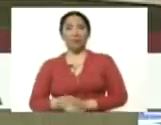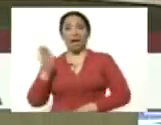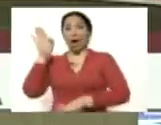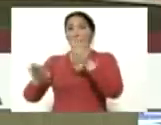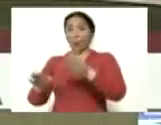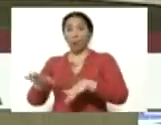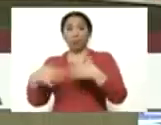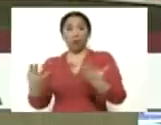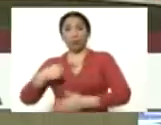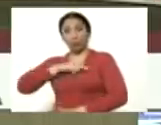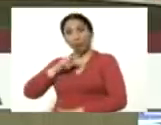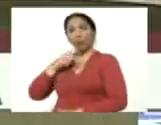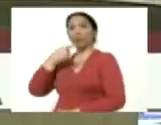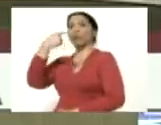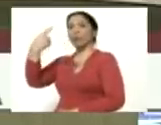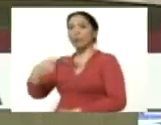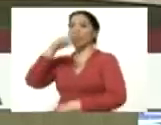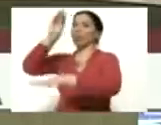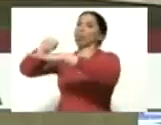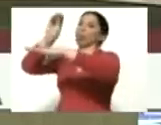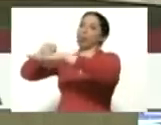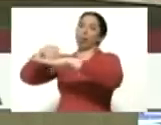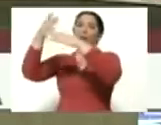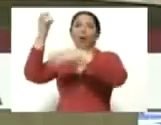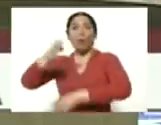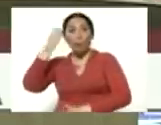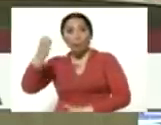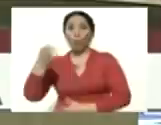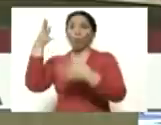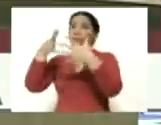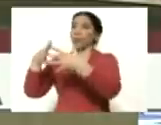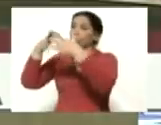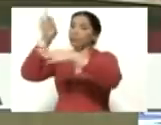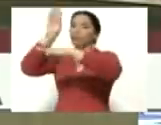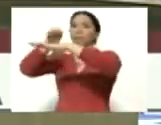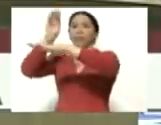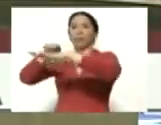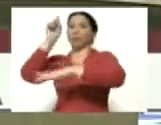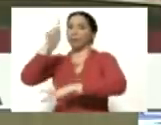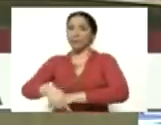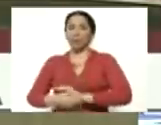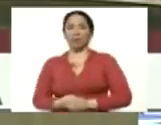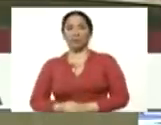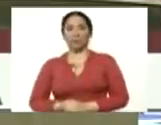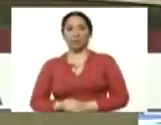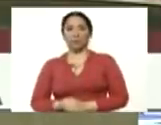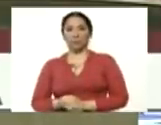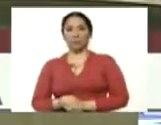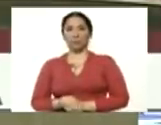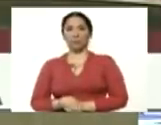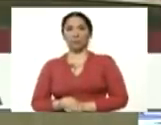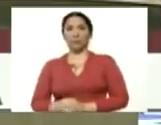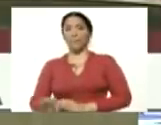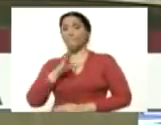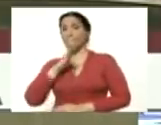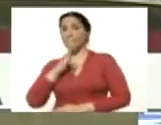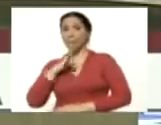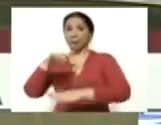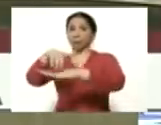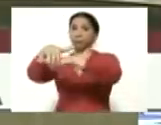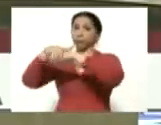hemos dicho, se lo hemos dicho a Europa, se lo hemos dicho a Estados Unidos, se lo hemos dicho a la Reserva, al Banco de